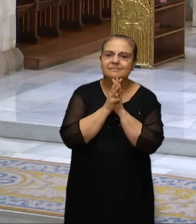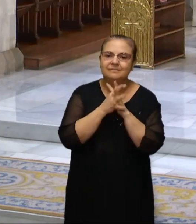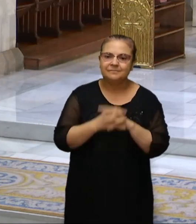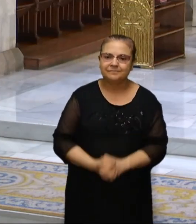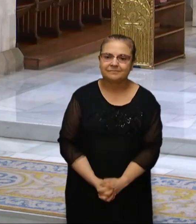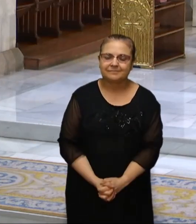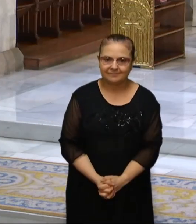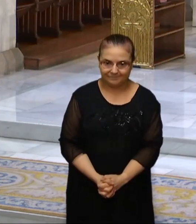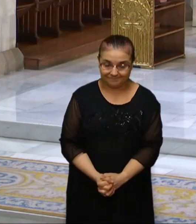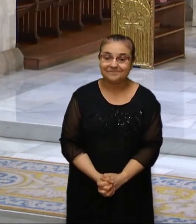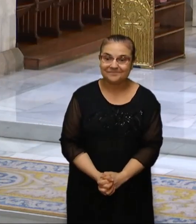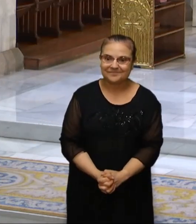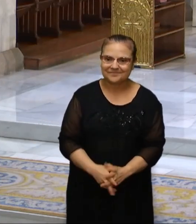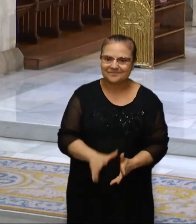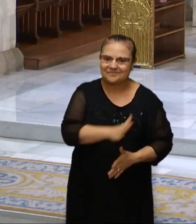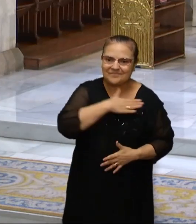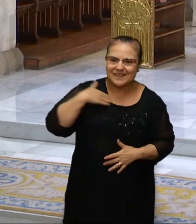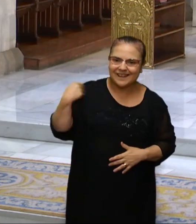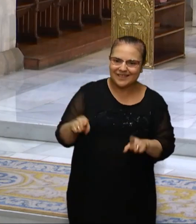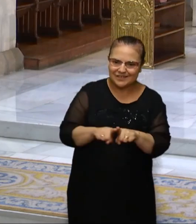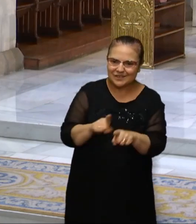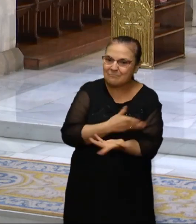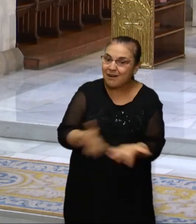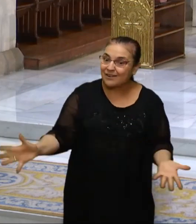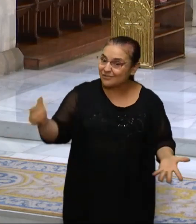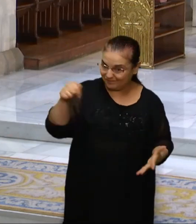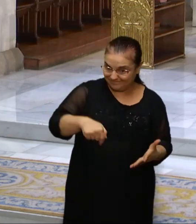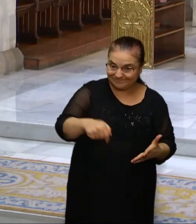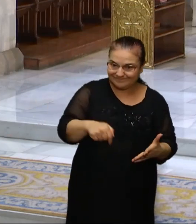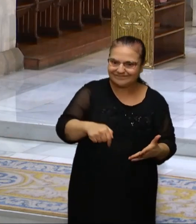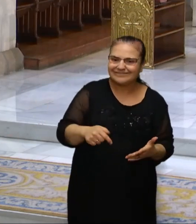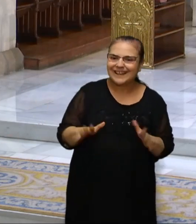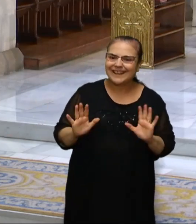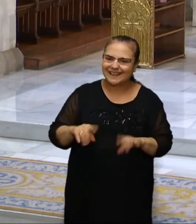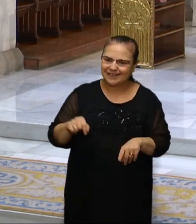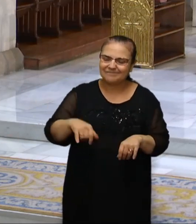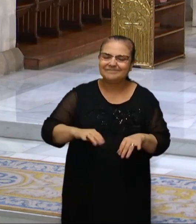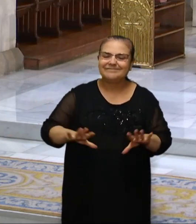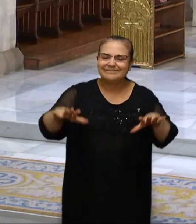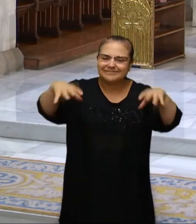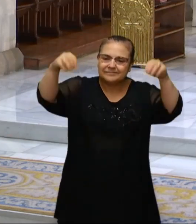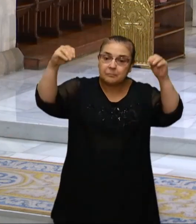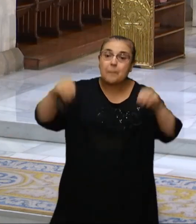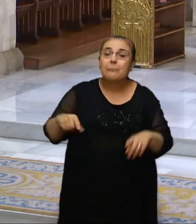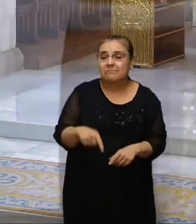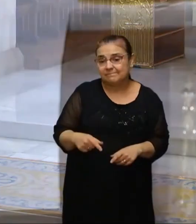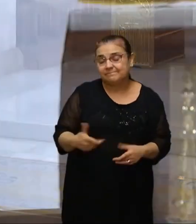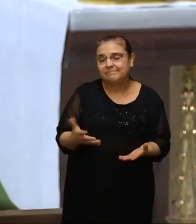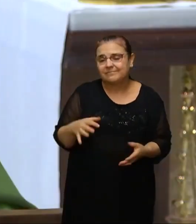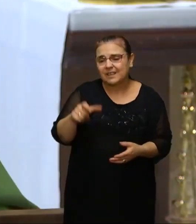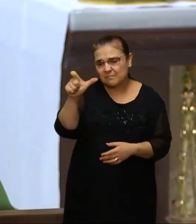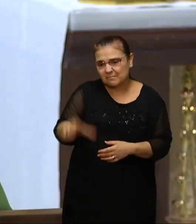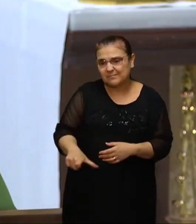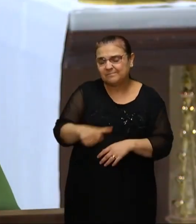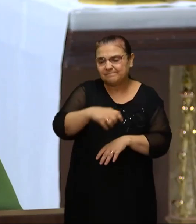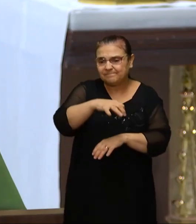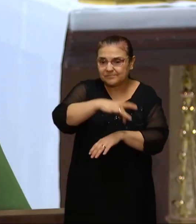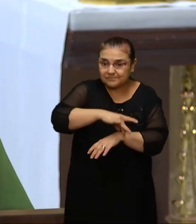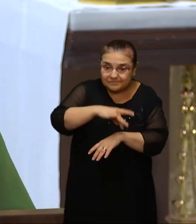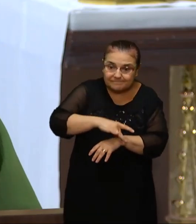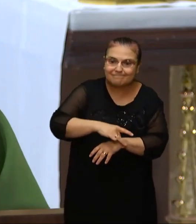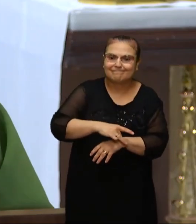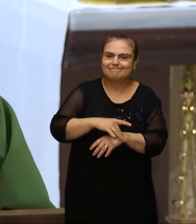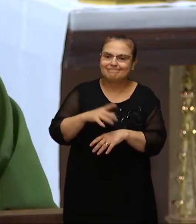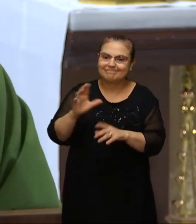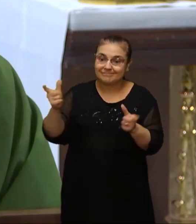señor queridos hermanos aquí presentes queridos hermanos enfermos que seguís esta eucaristía